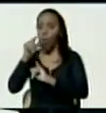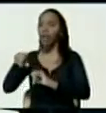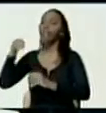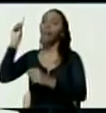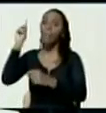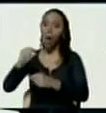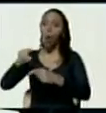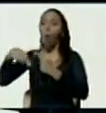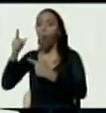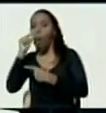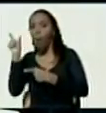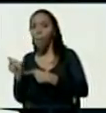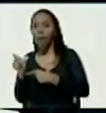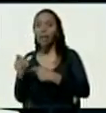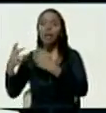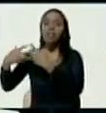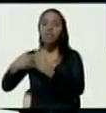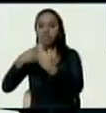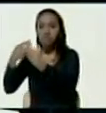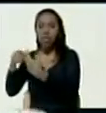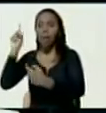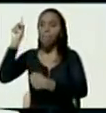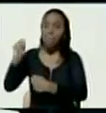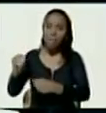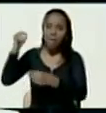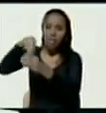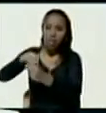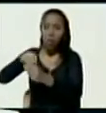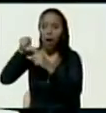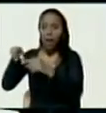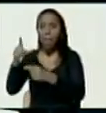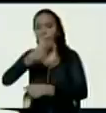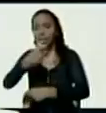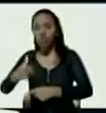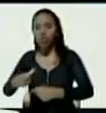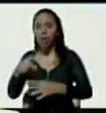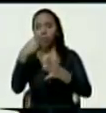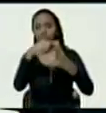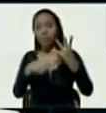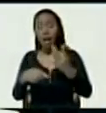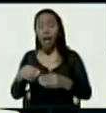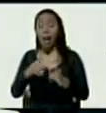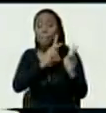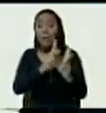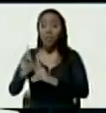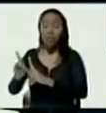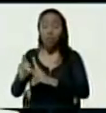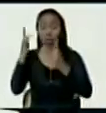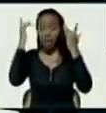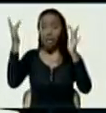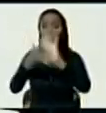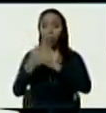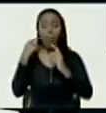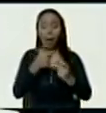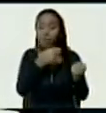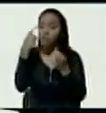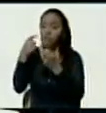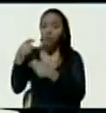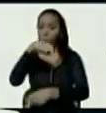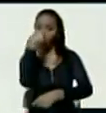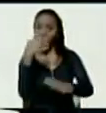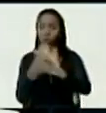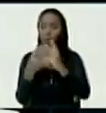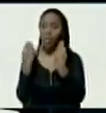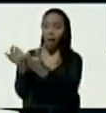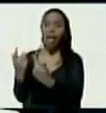un militar norteamericano llamado Oliver North, donde la Agencia Central de Inteligencia traficaba drogas para entregarle dinero